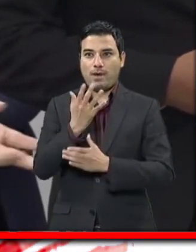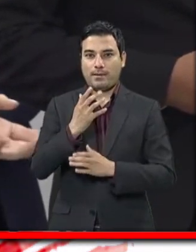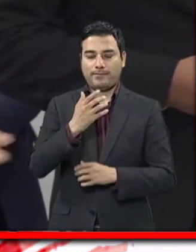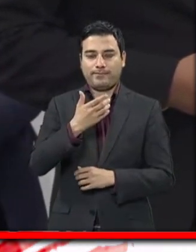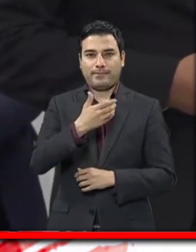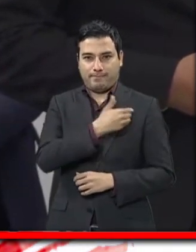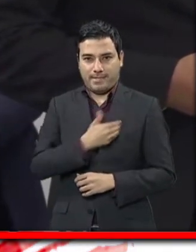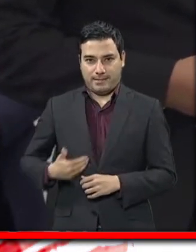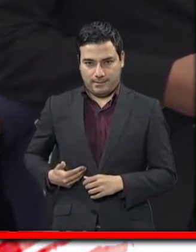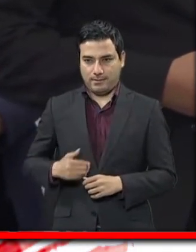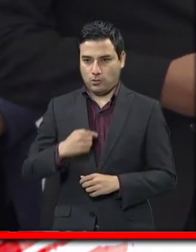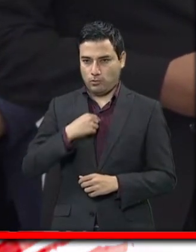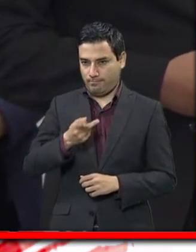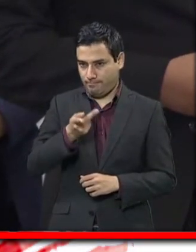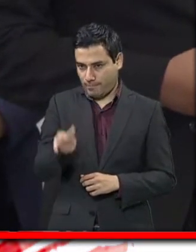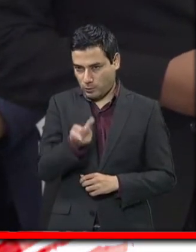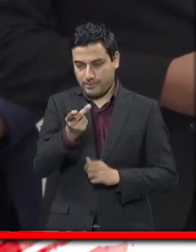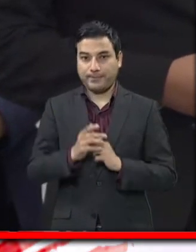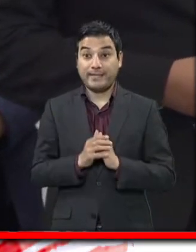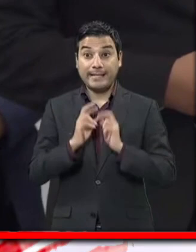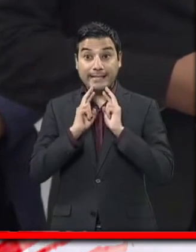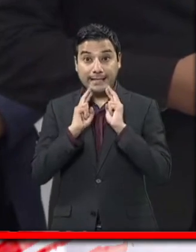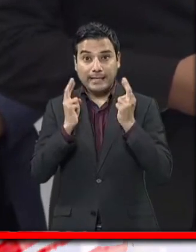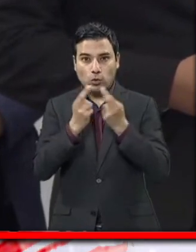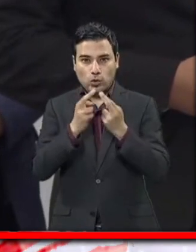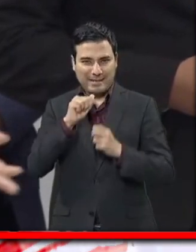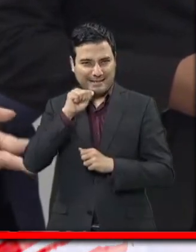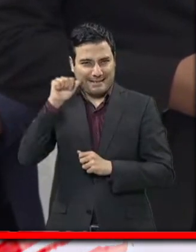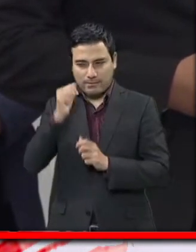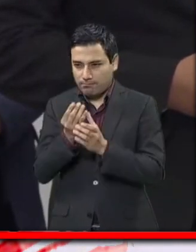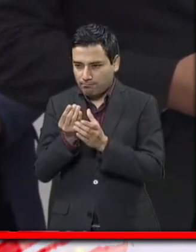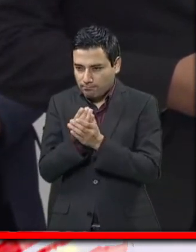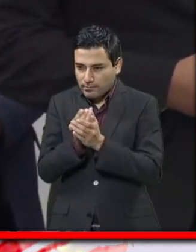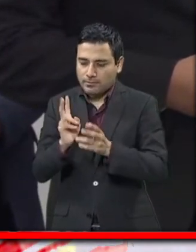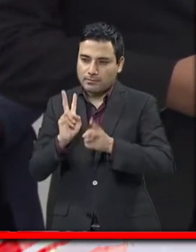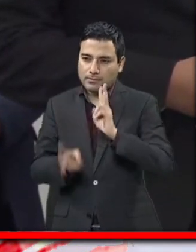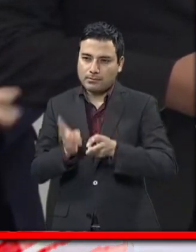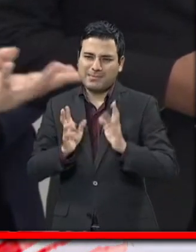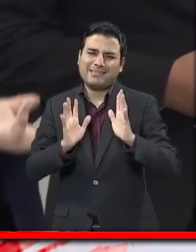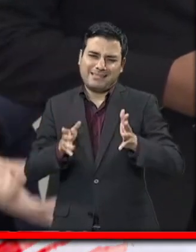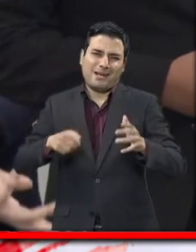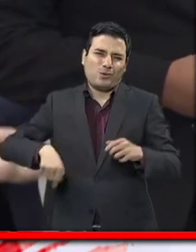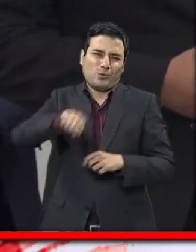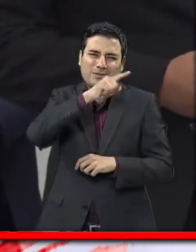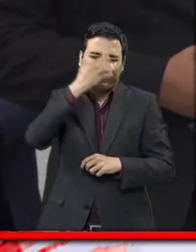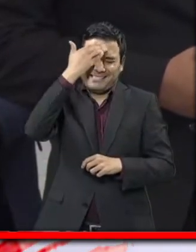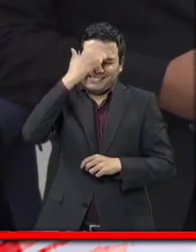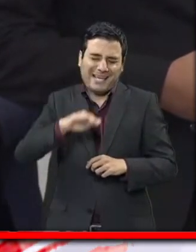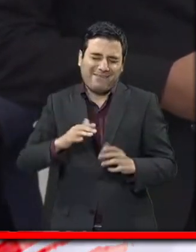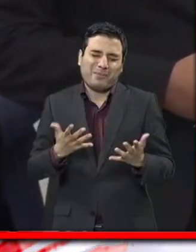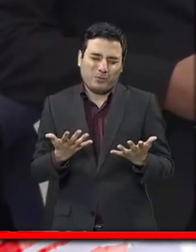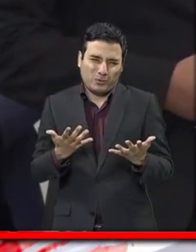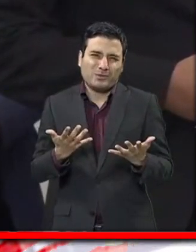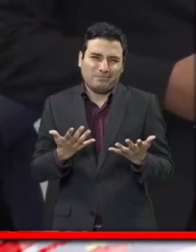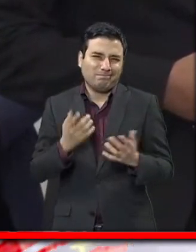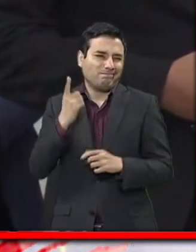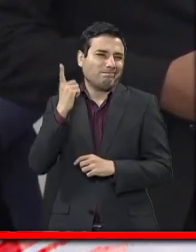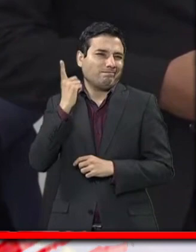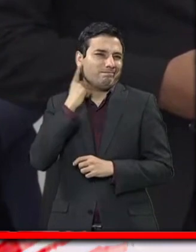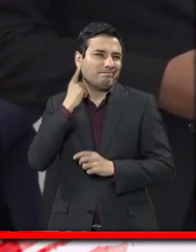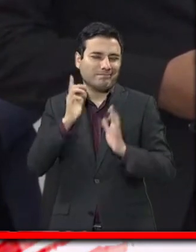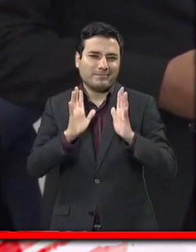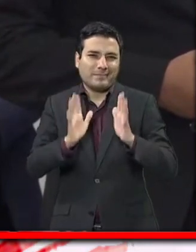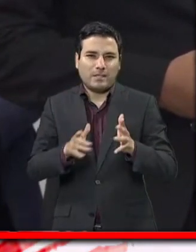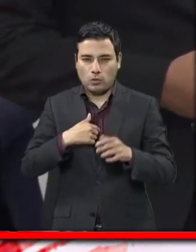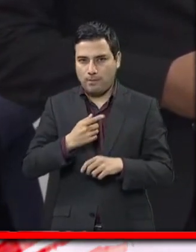preguntarle después de esta reunión privada que se tuvo ayer pero que sabemos Pues reporteando los acuerdos que se tuvieron